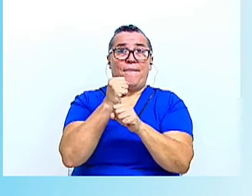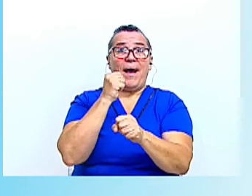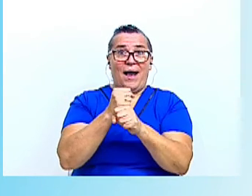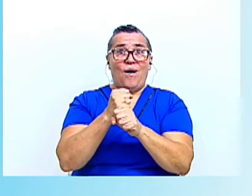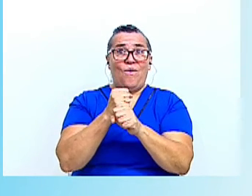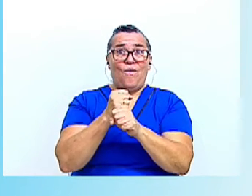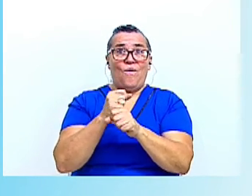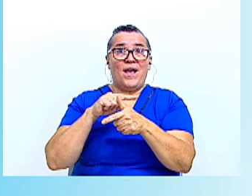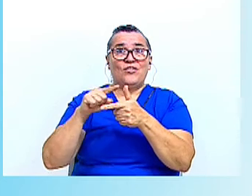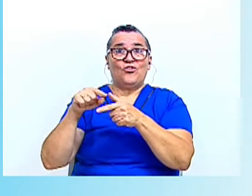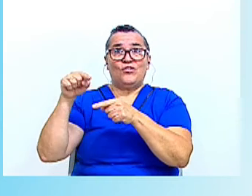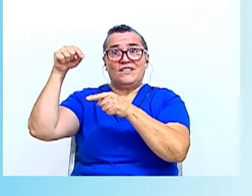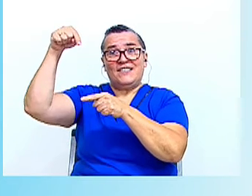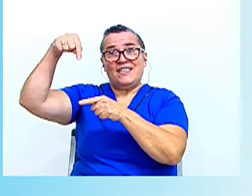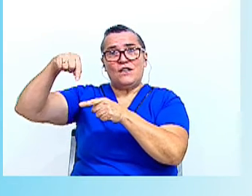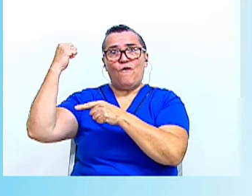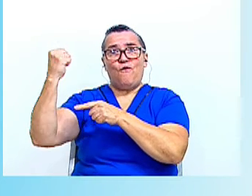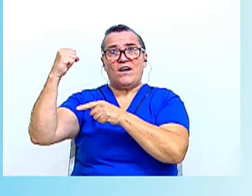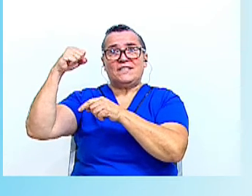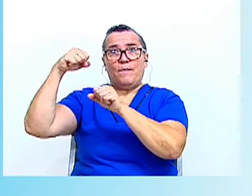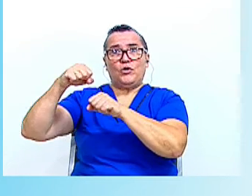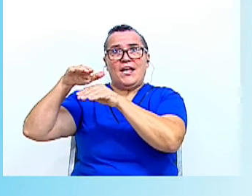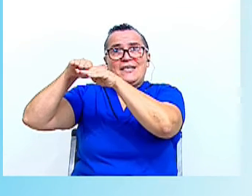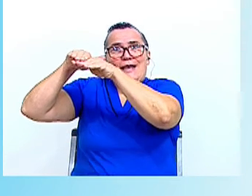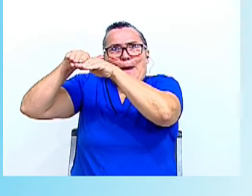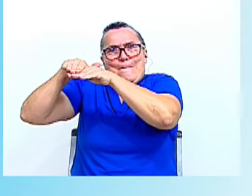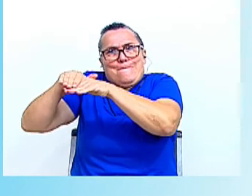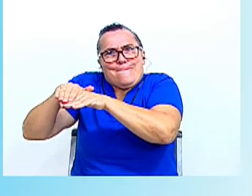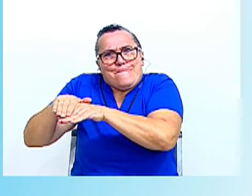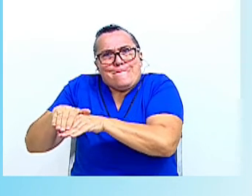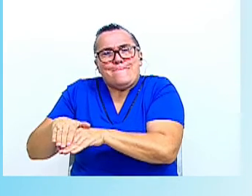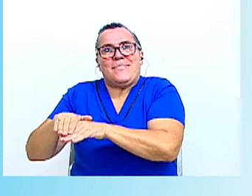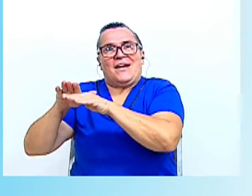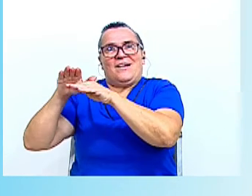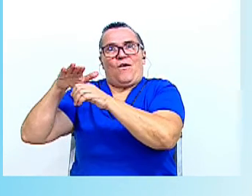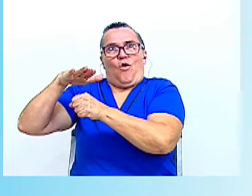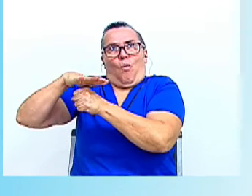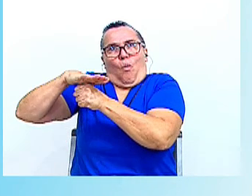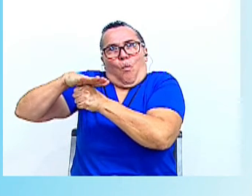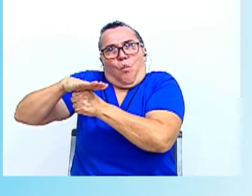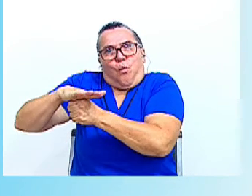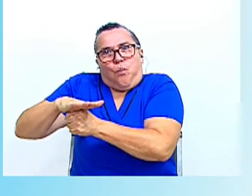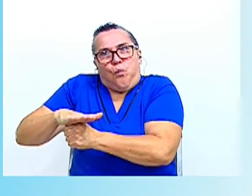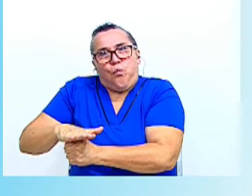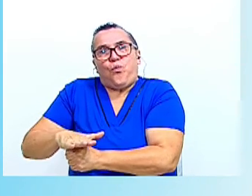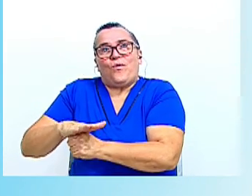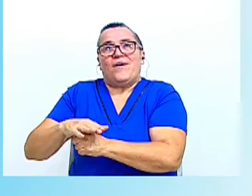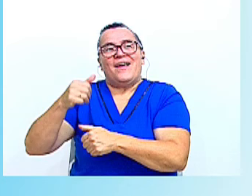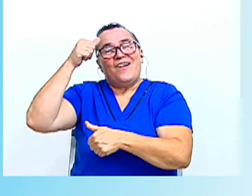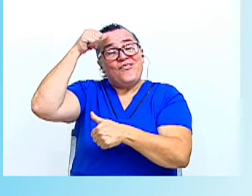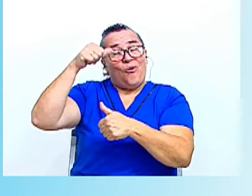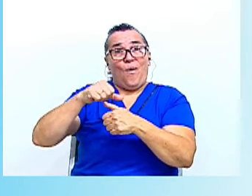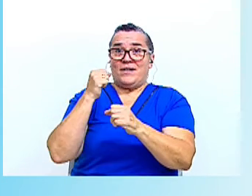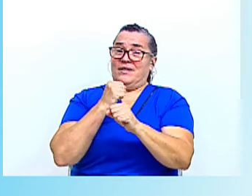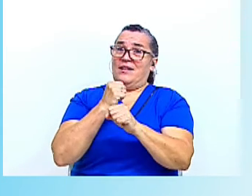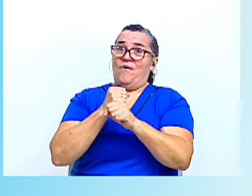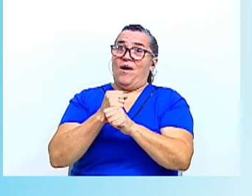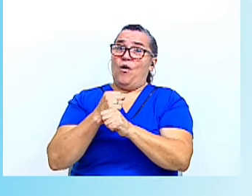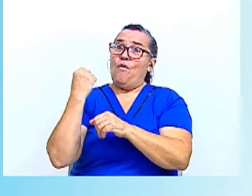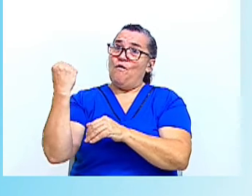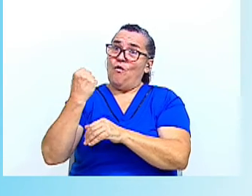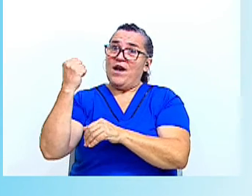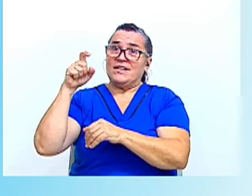¿verdad? Entonces, muy bien, esa va a ser la fuerza de potencia. Recuerden que un trabajo requiere de